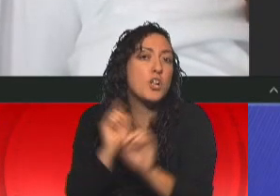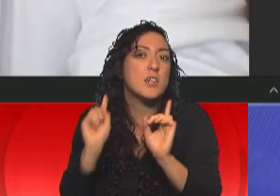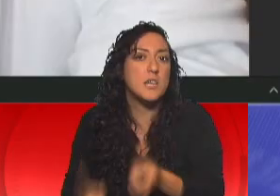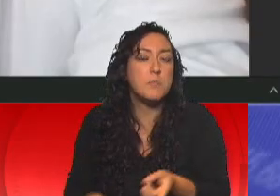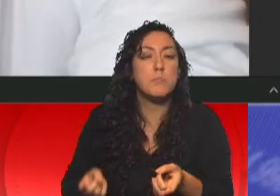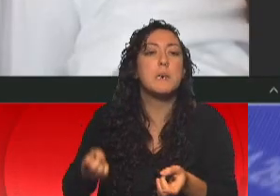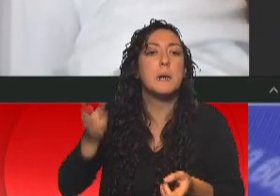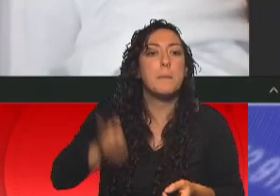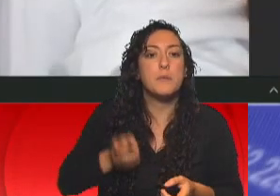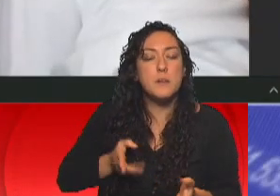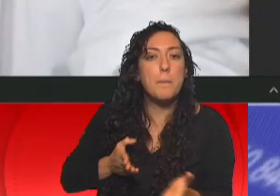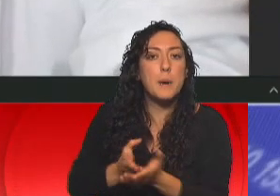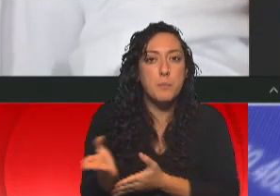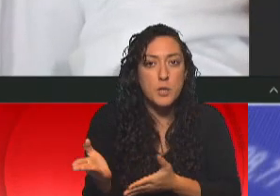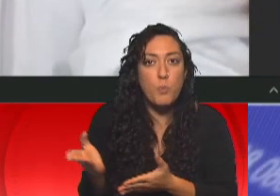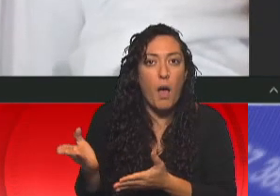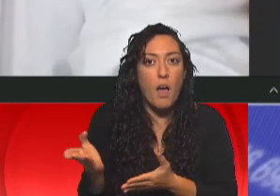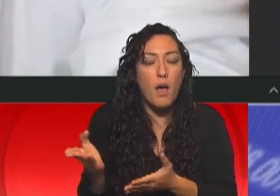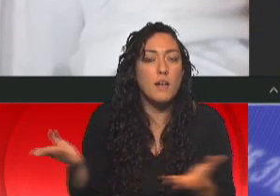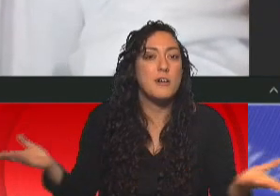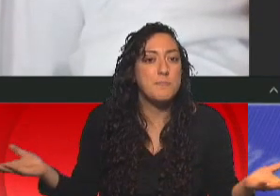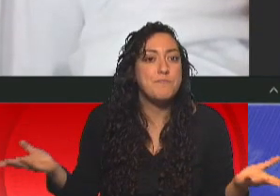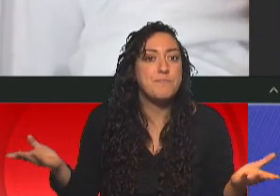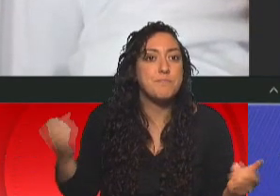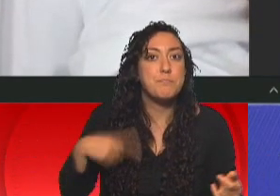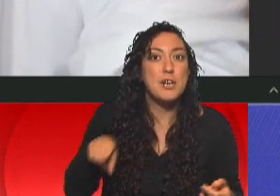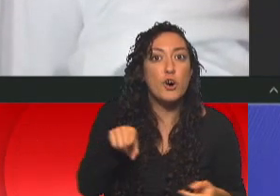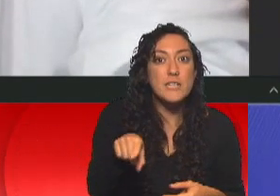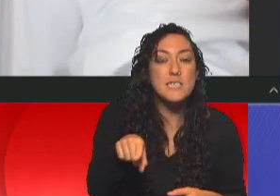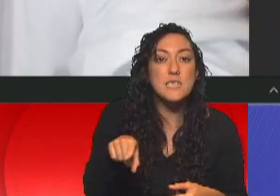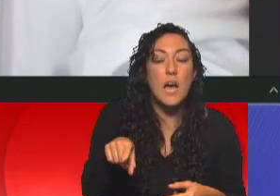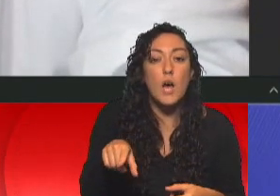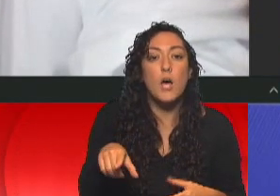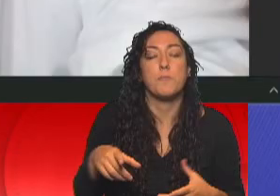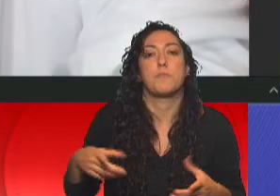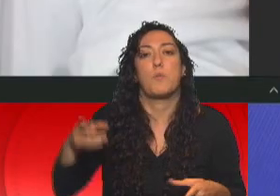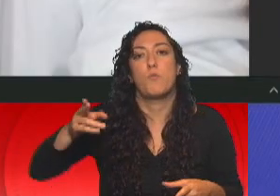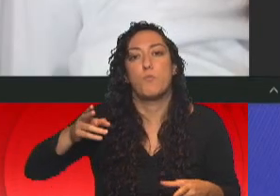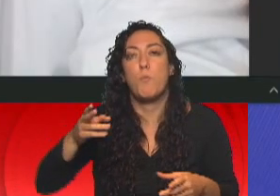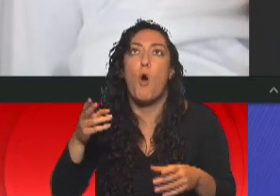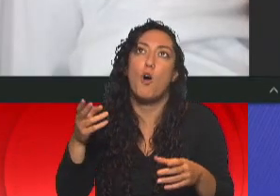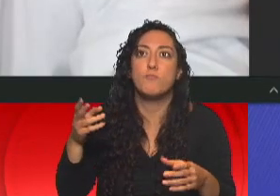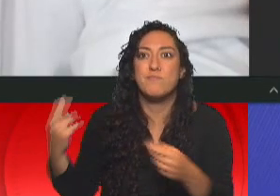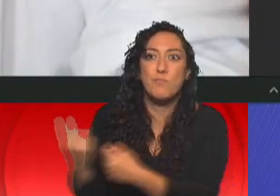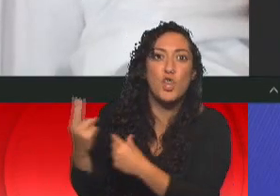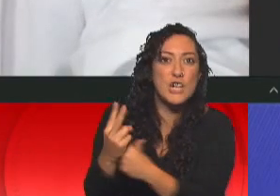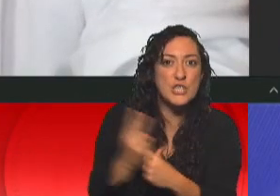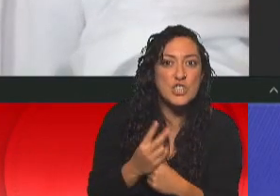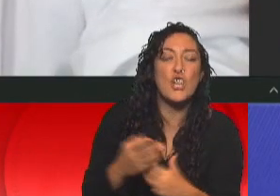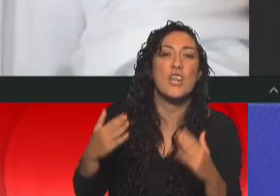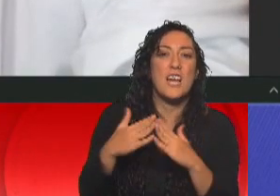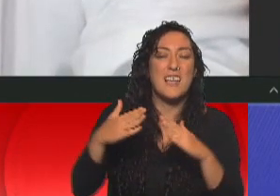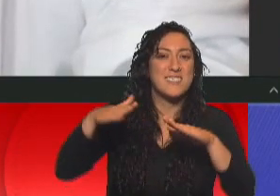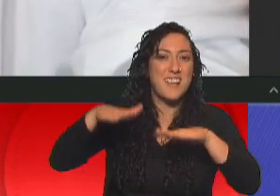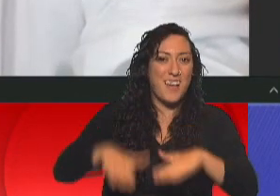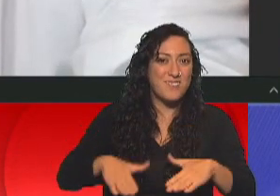inhabilitación perpetua para ejercer cargos públicos. Pero ella, bueno, tendría fueros para no ir detenida o domiciliaria, suponte, ¿no? Por la edad.